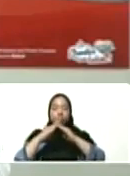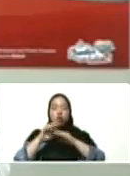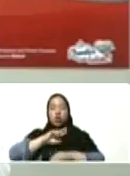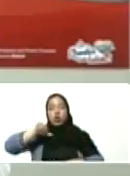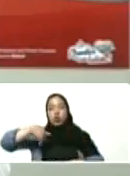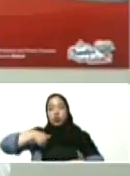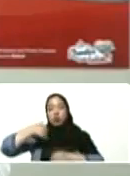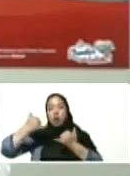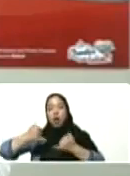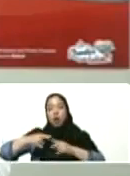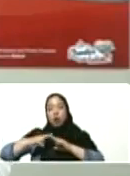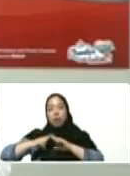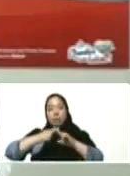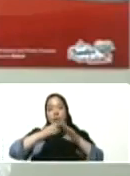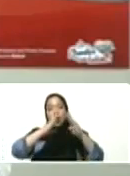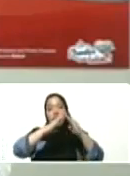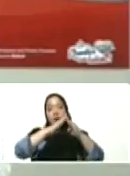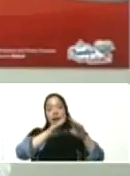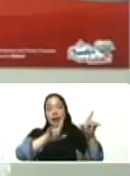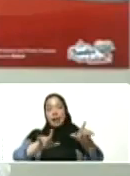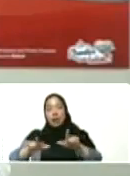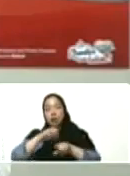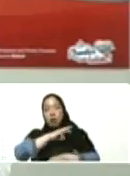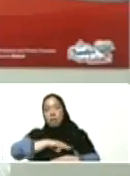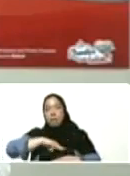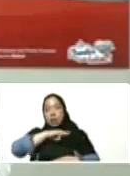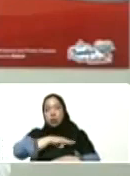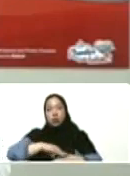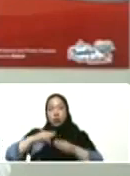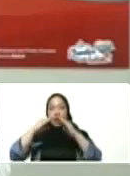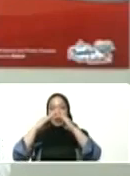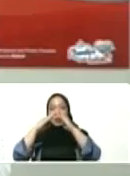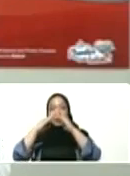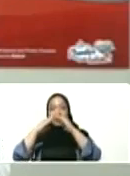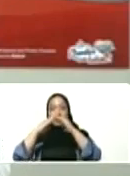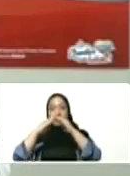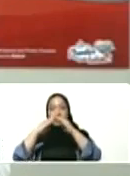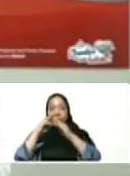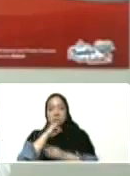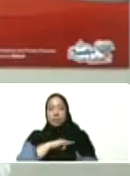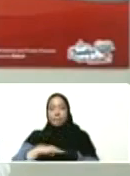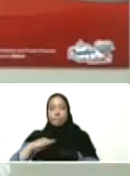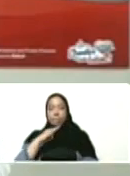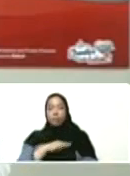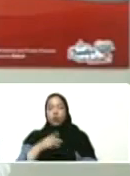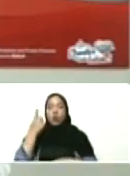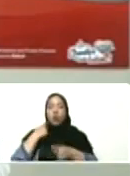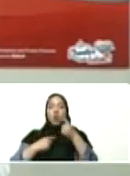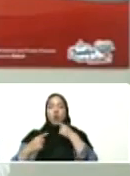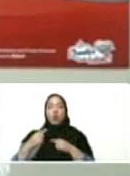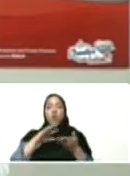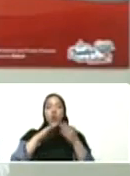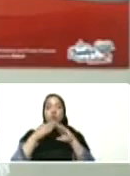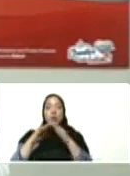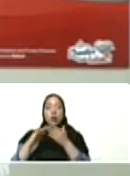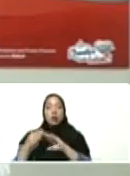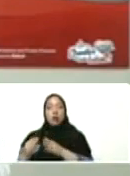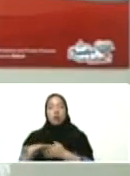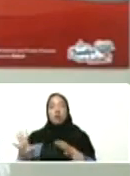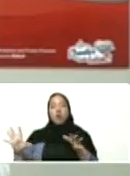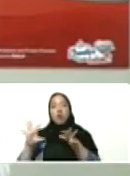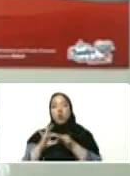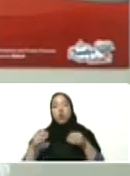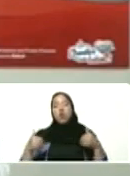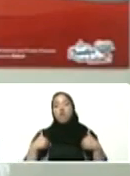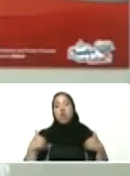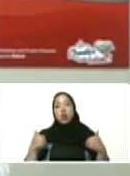aquí, listos con la gran misión Vivienda Venezuela, con la gran misión Barrio Nuevo, Barrio Tricolor, uniendo